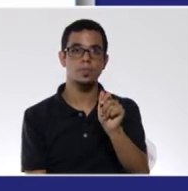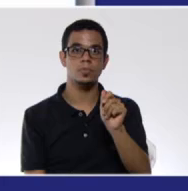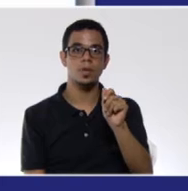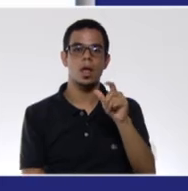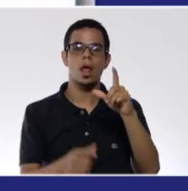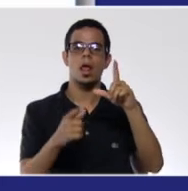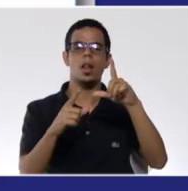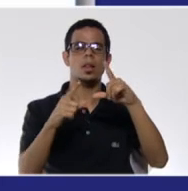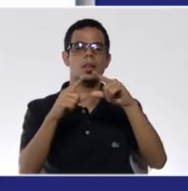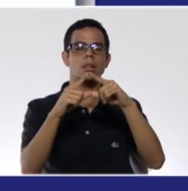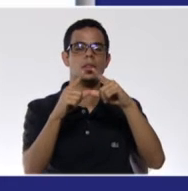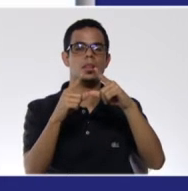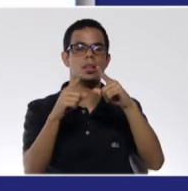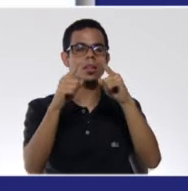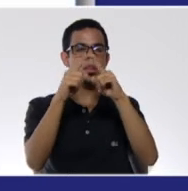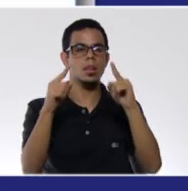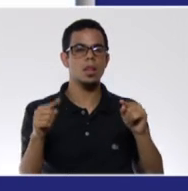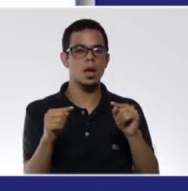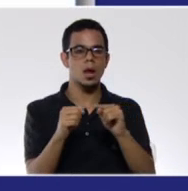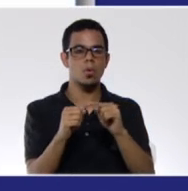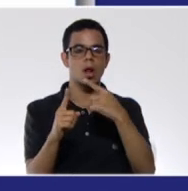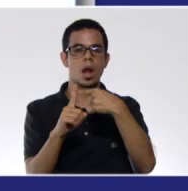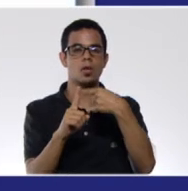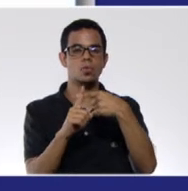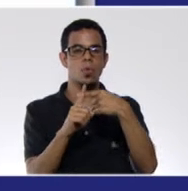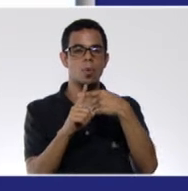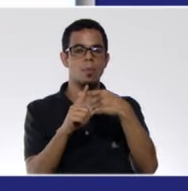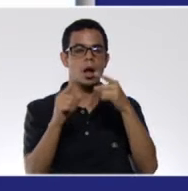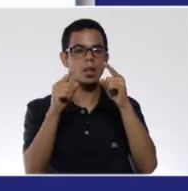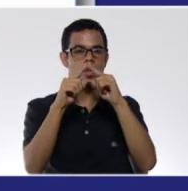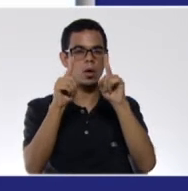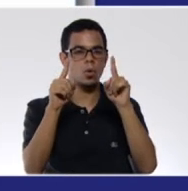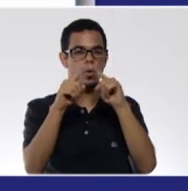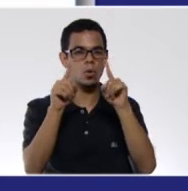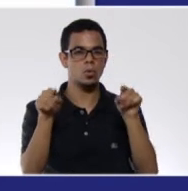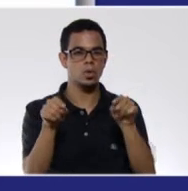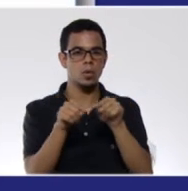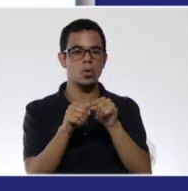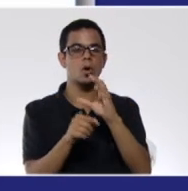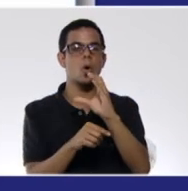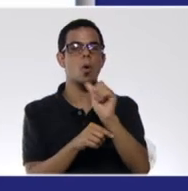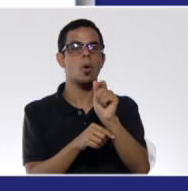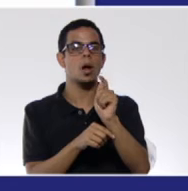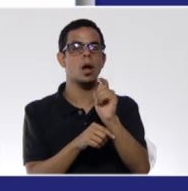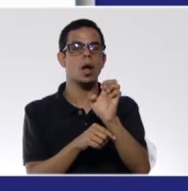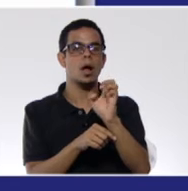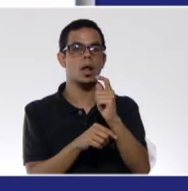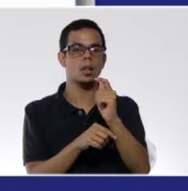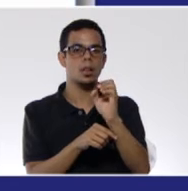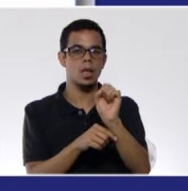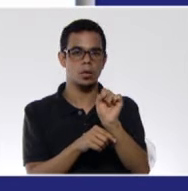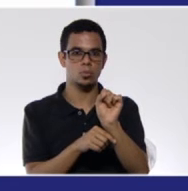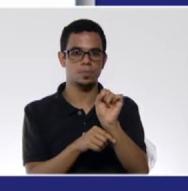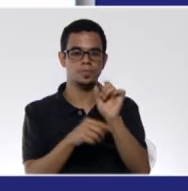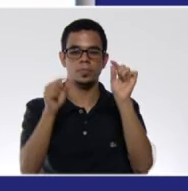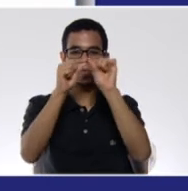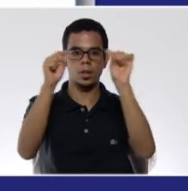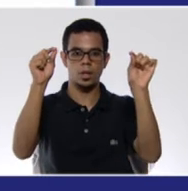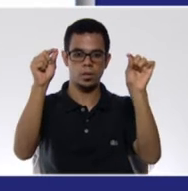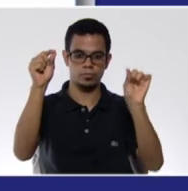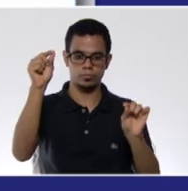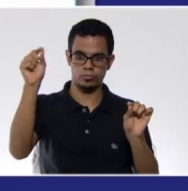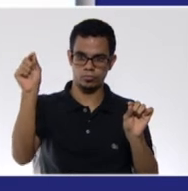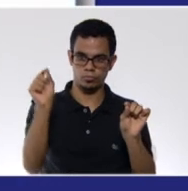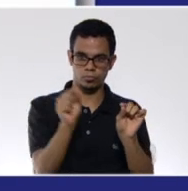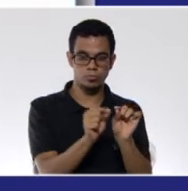de la hipotenusa es la suma de los cuadrados de las longitudes de los catetos. Esto es, h al